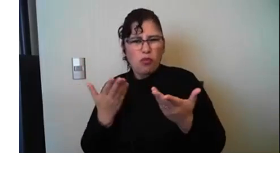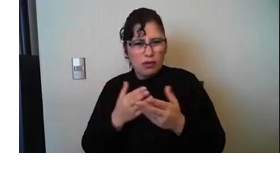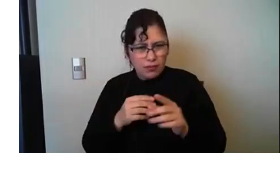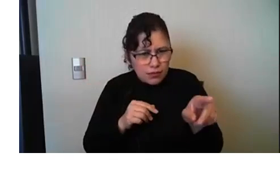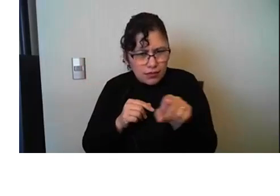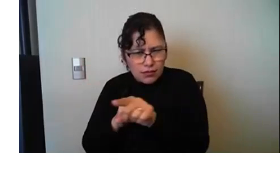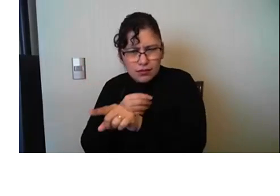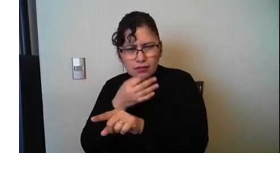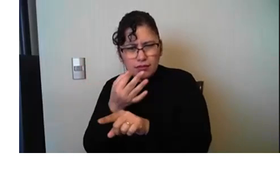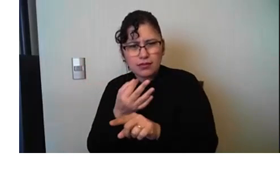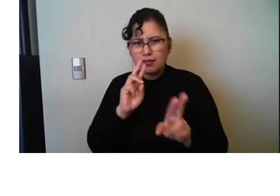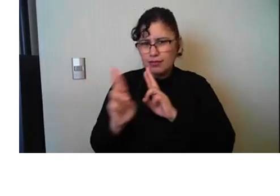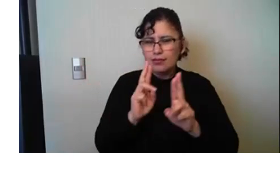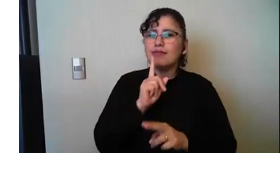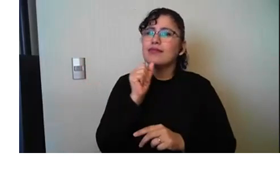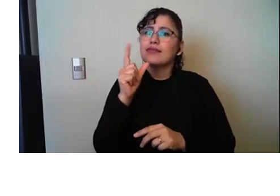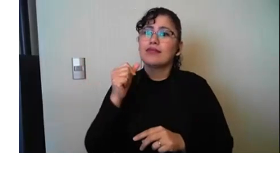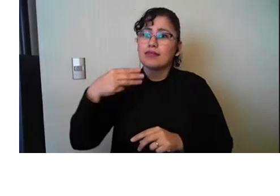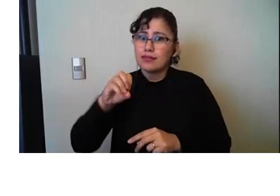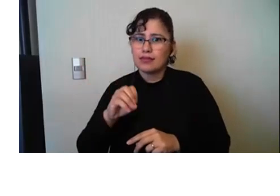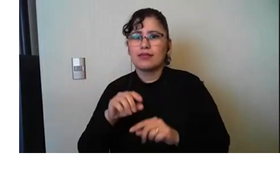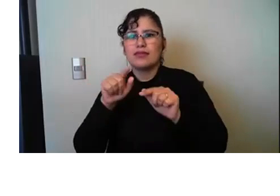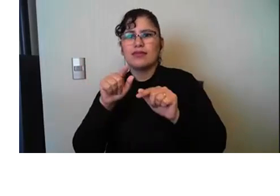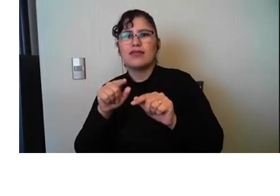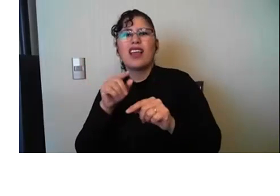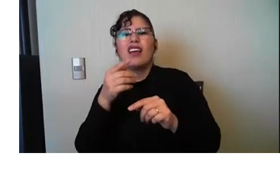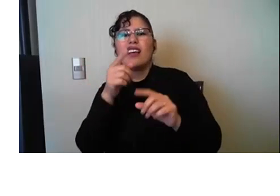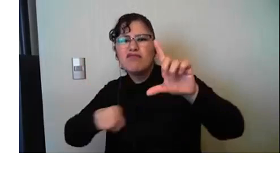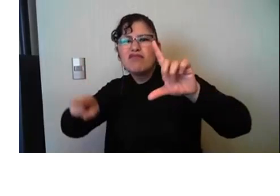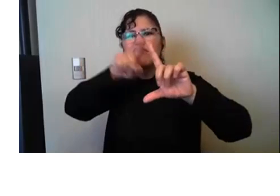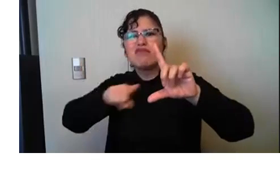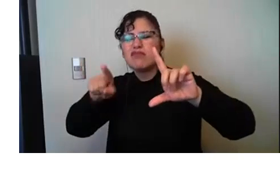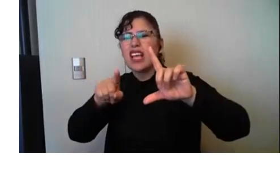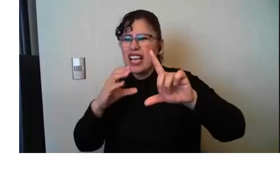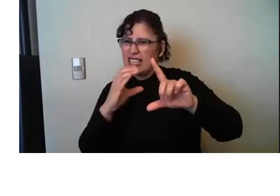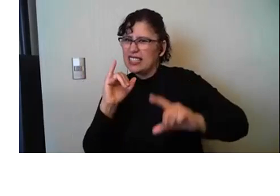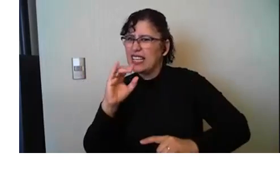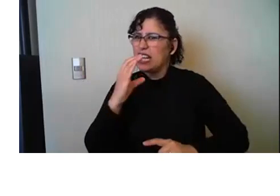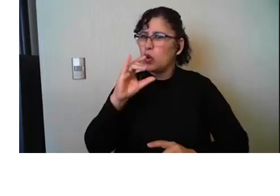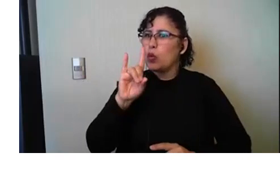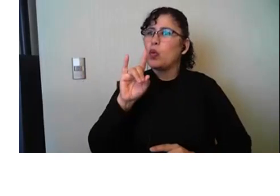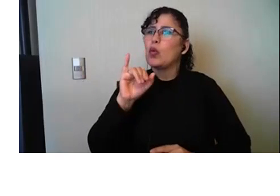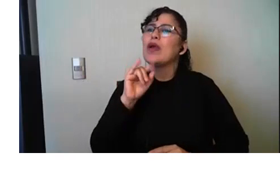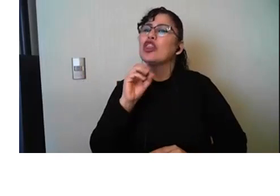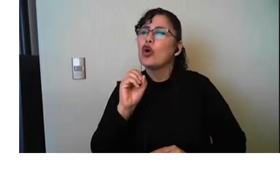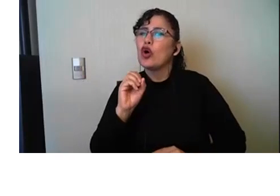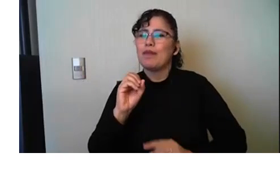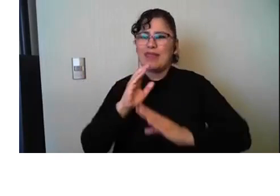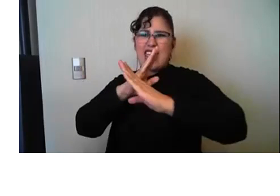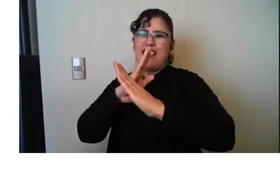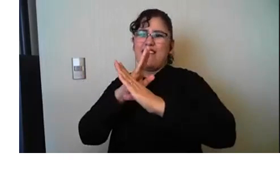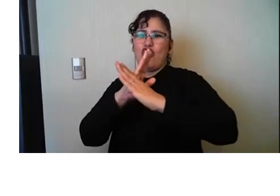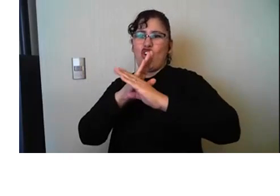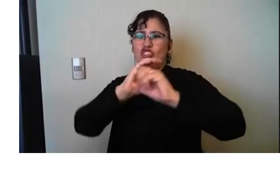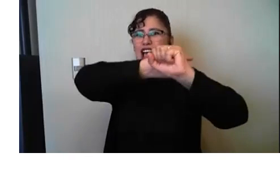por menos me da menos, por tanto es un circuito inhibidor de la corteza cerebral.